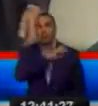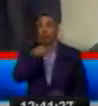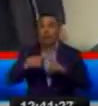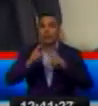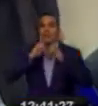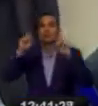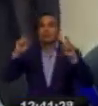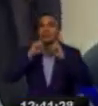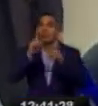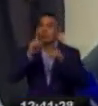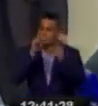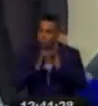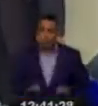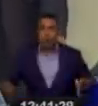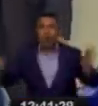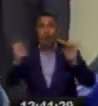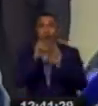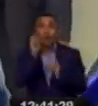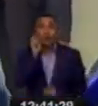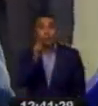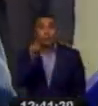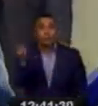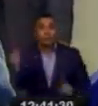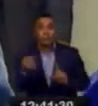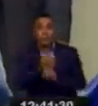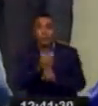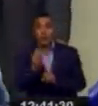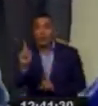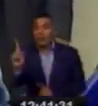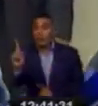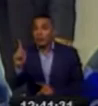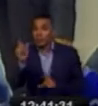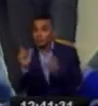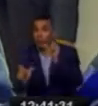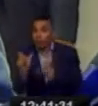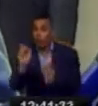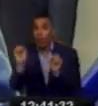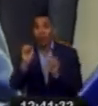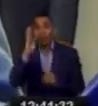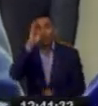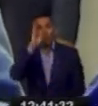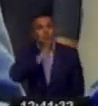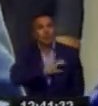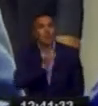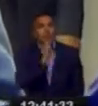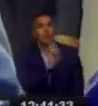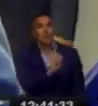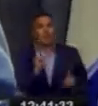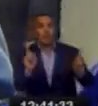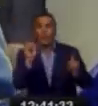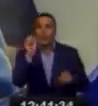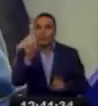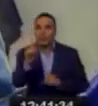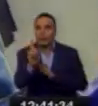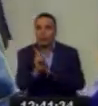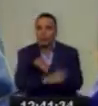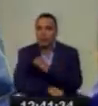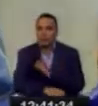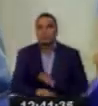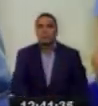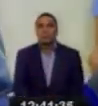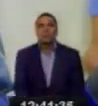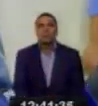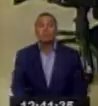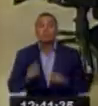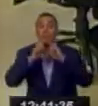eso es importante siempre determinar, la violencia, venga de donde venga, tiene que estar proscrita del Ecuador. La protesta social debe ser ejercida como un derecho